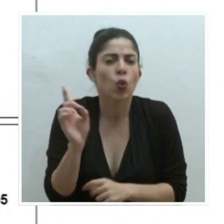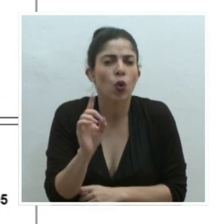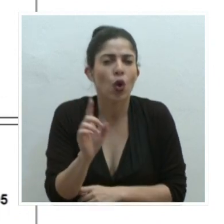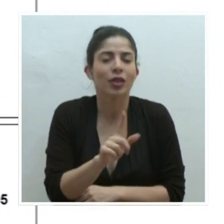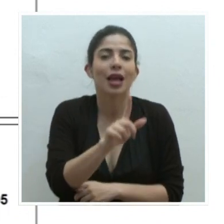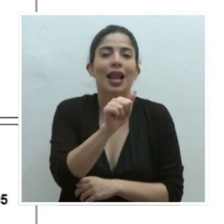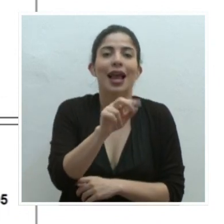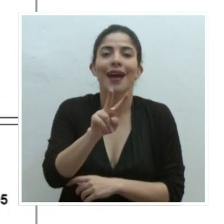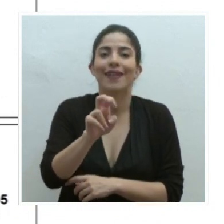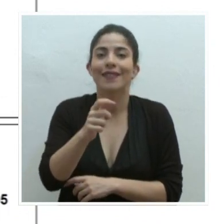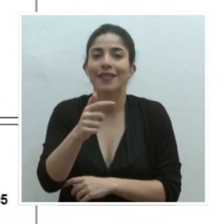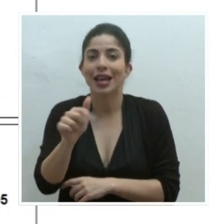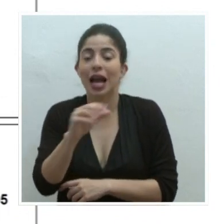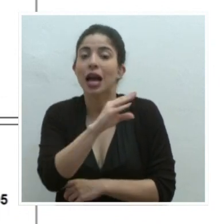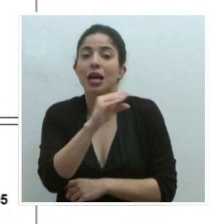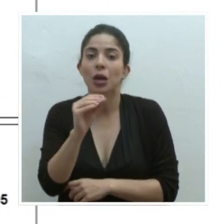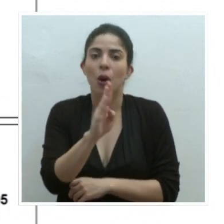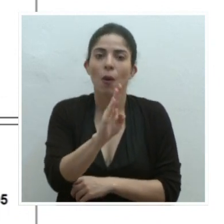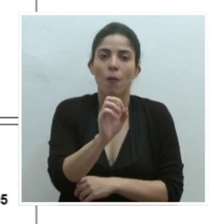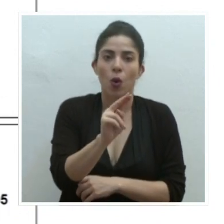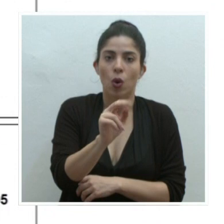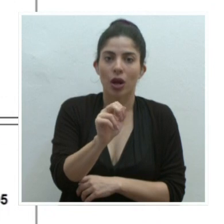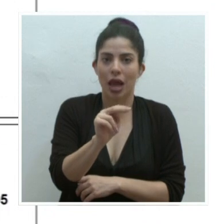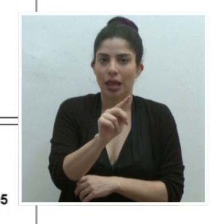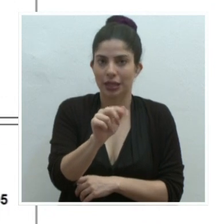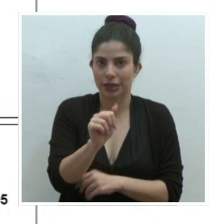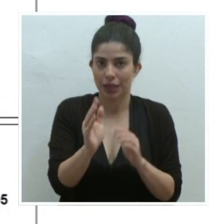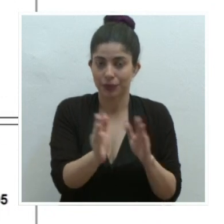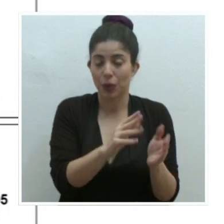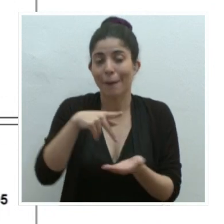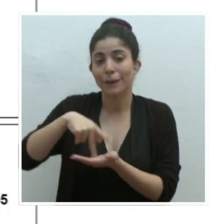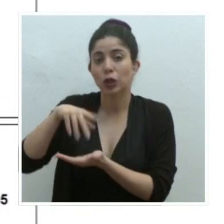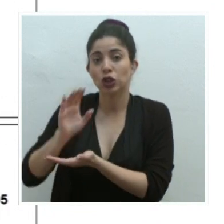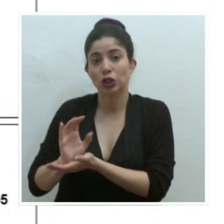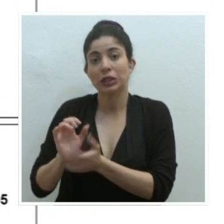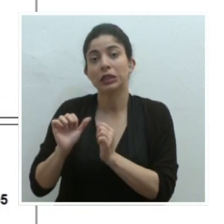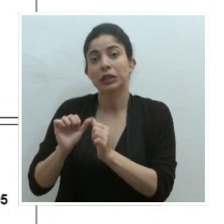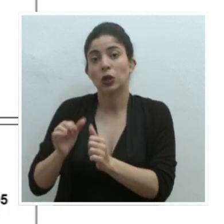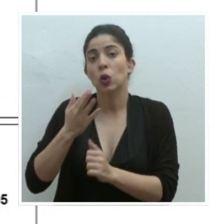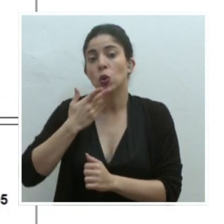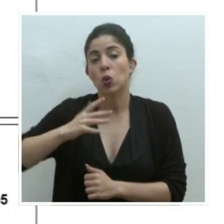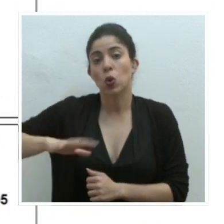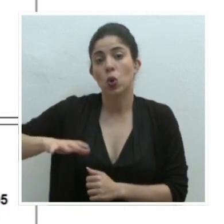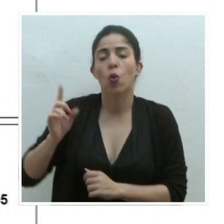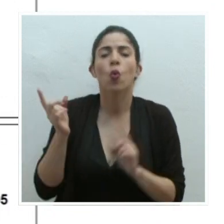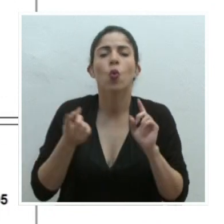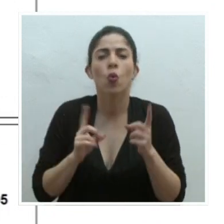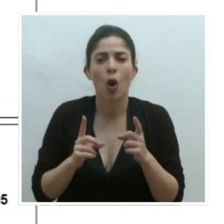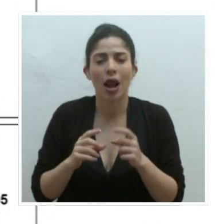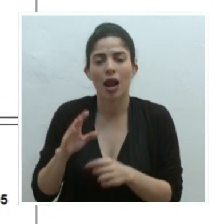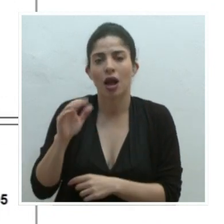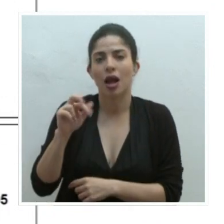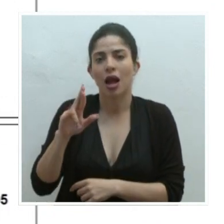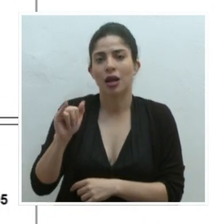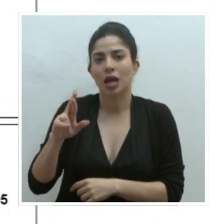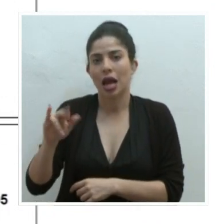La Vega y Bonanza. En el cantón de Pocosí se mantienen en alerta naranja los distritos de